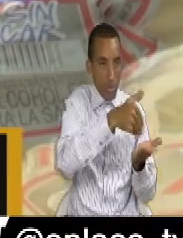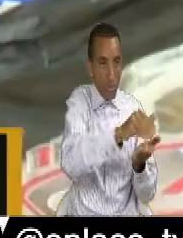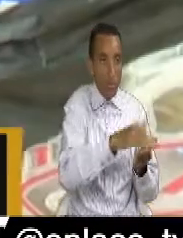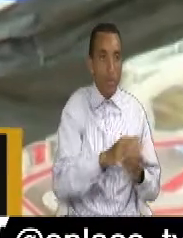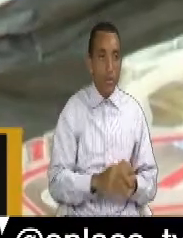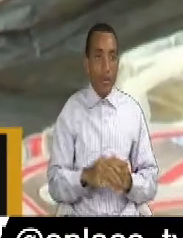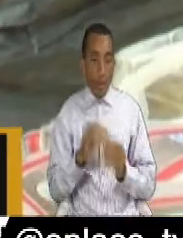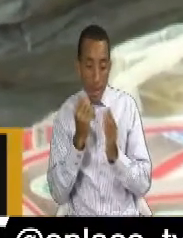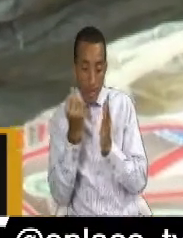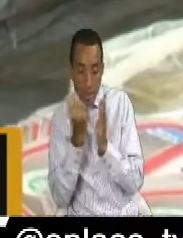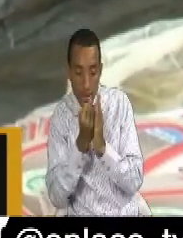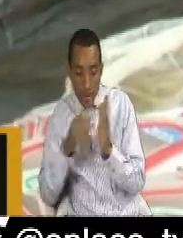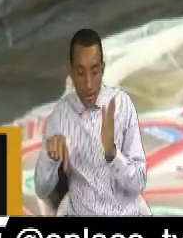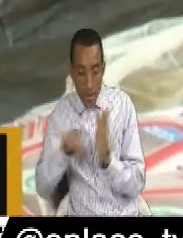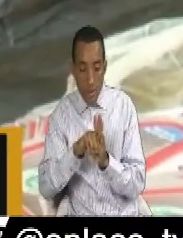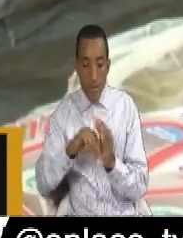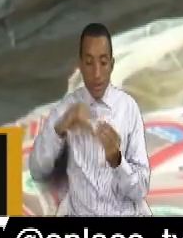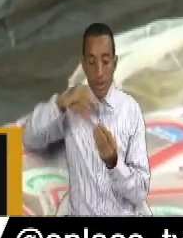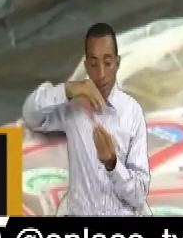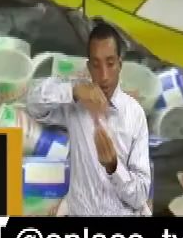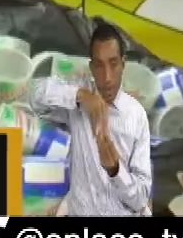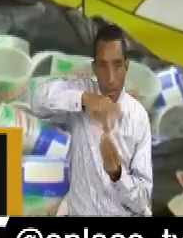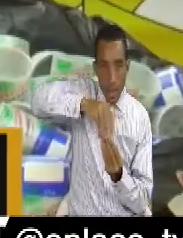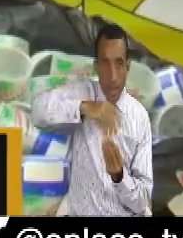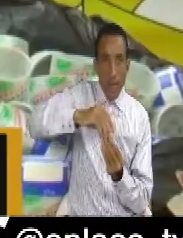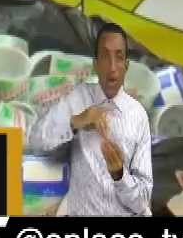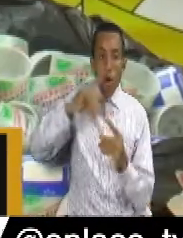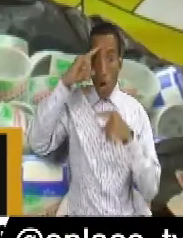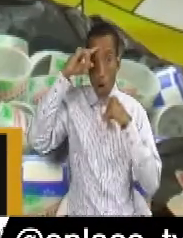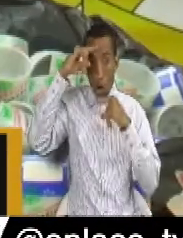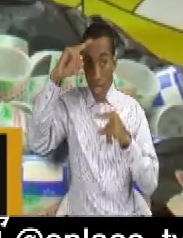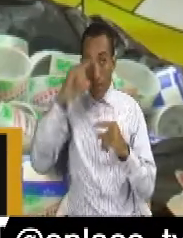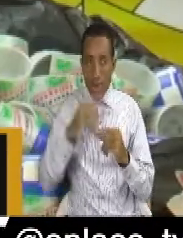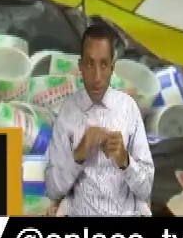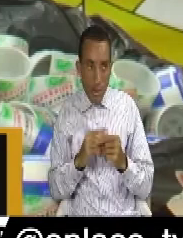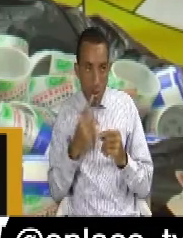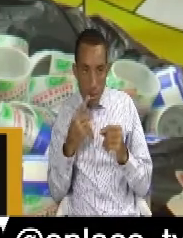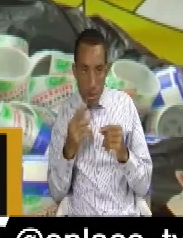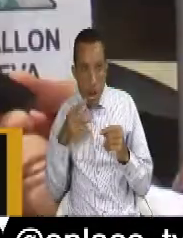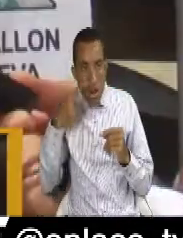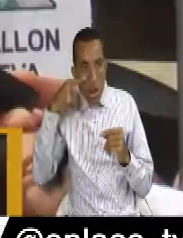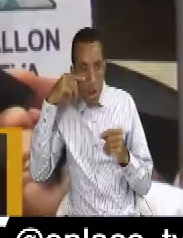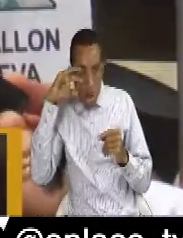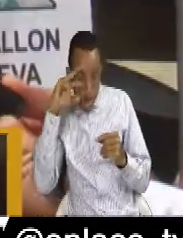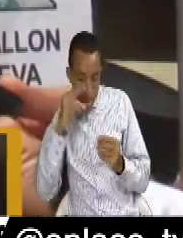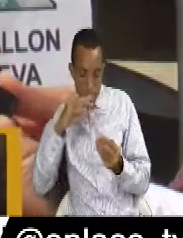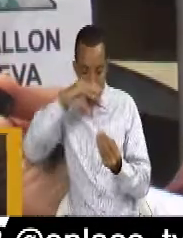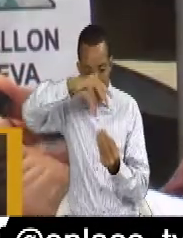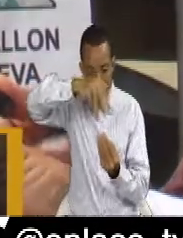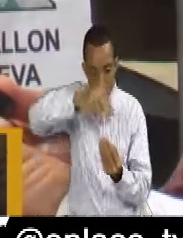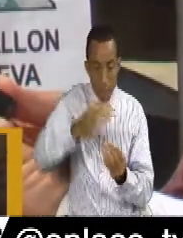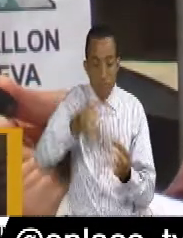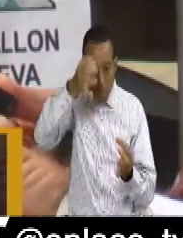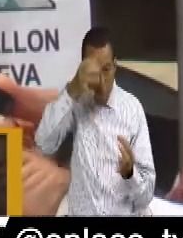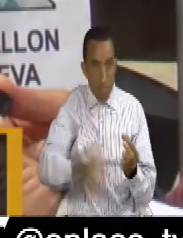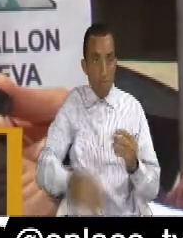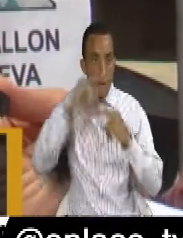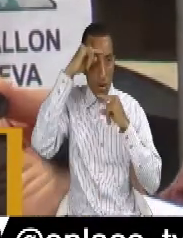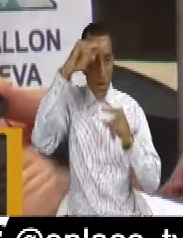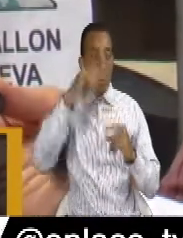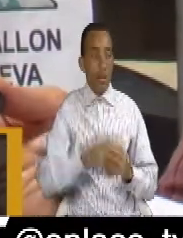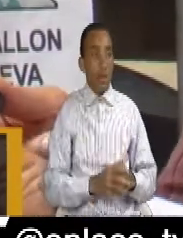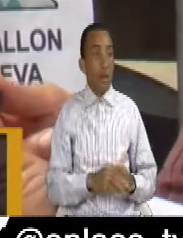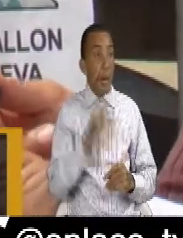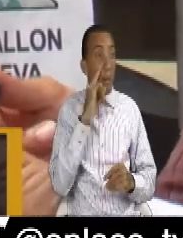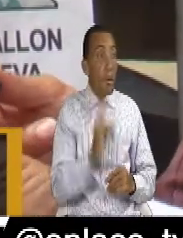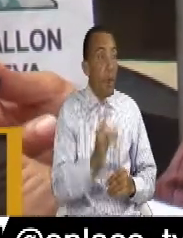y tapas del licor original para hacer creer a los consumidores que era el auténtico. Desafortunadamente, vuelvo y repito, este no es el primer operativo que